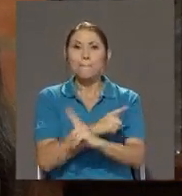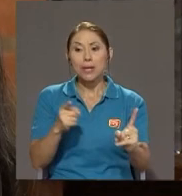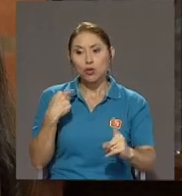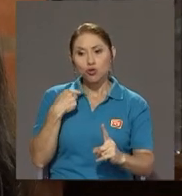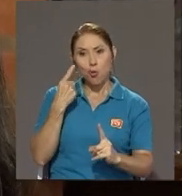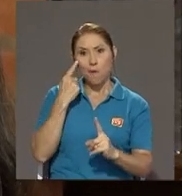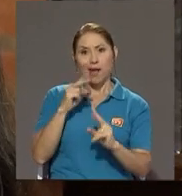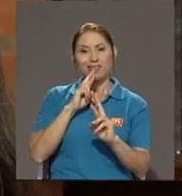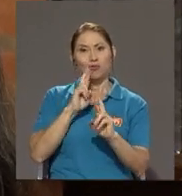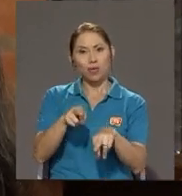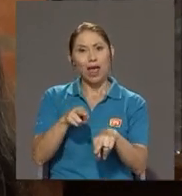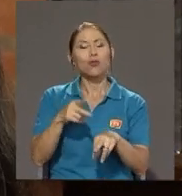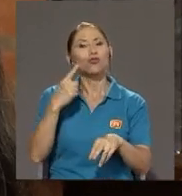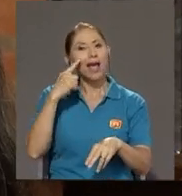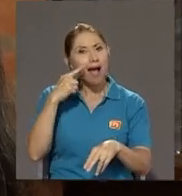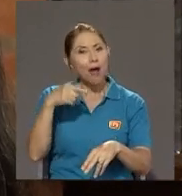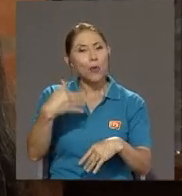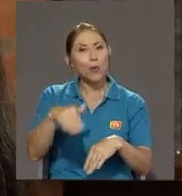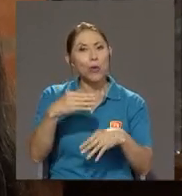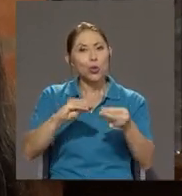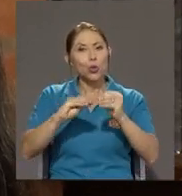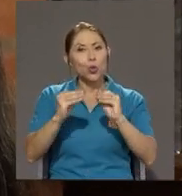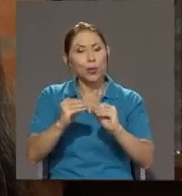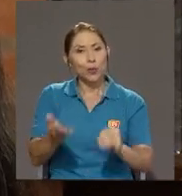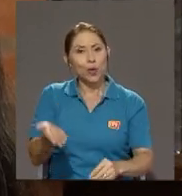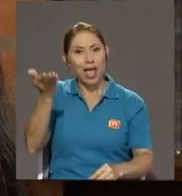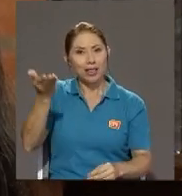alto. Entonces,